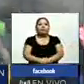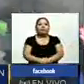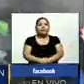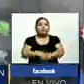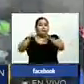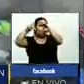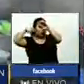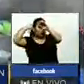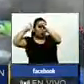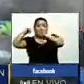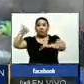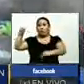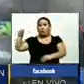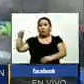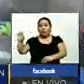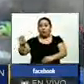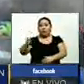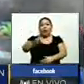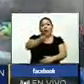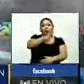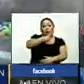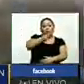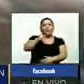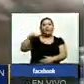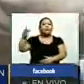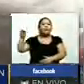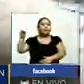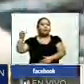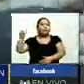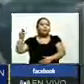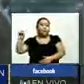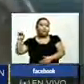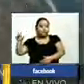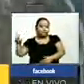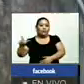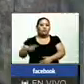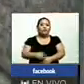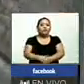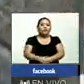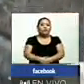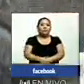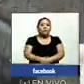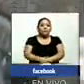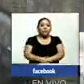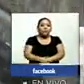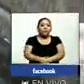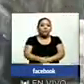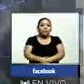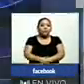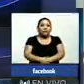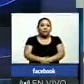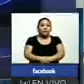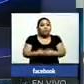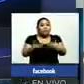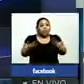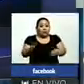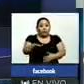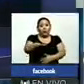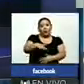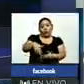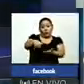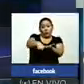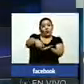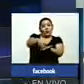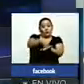Con imágenes de José Zelaya, Emmanuel Boquín, Noticiero TVM. Y en el municipio de